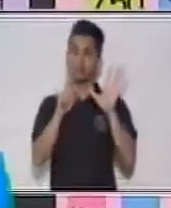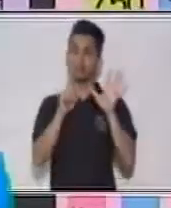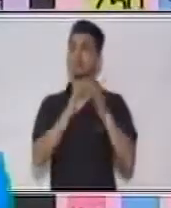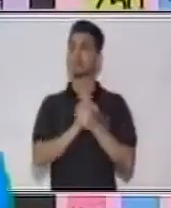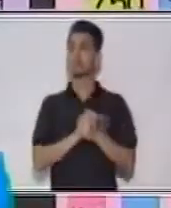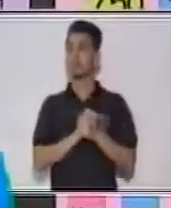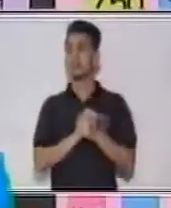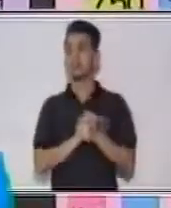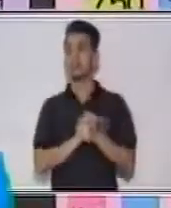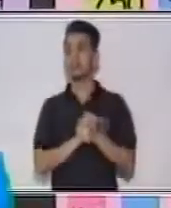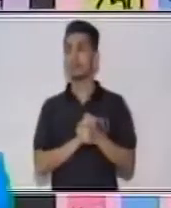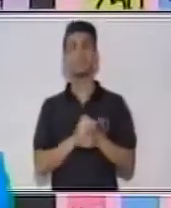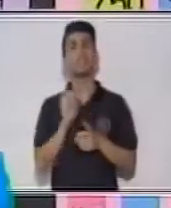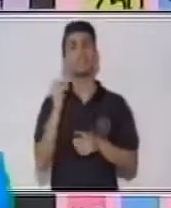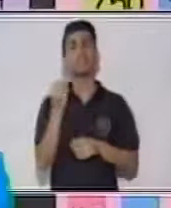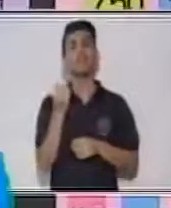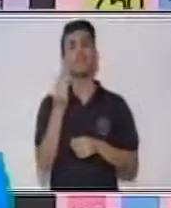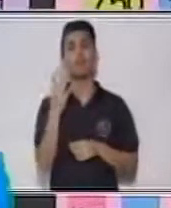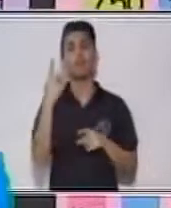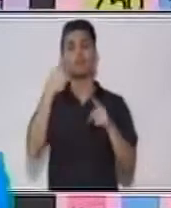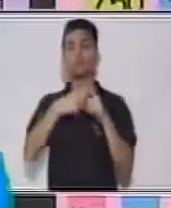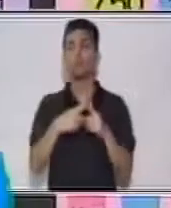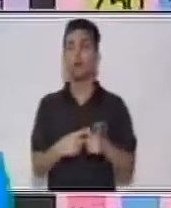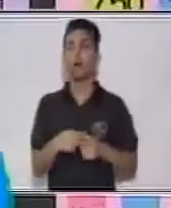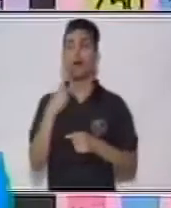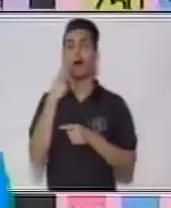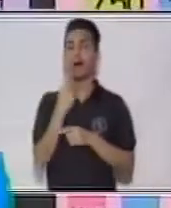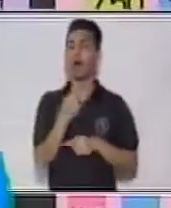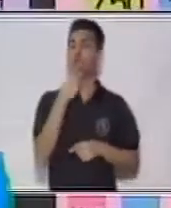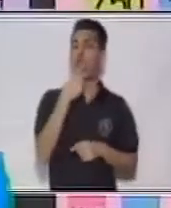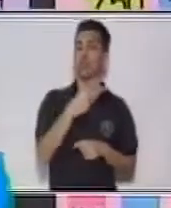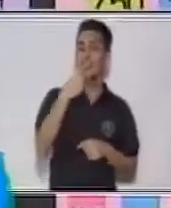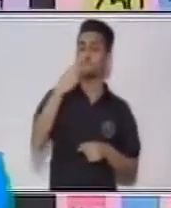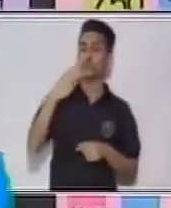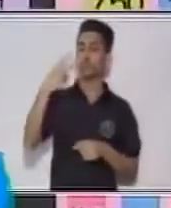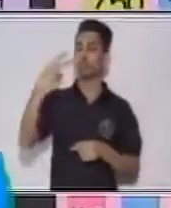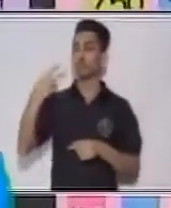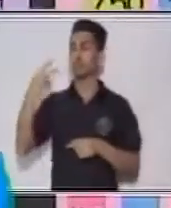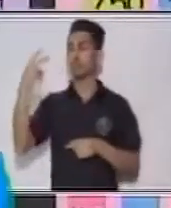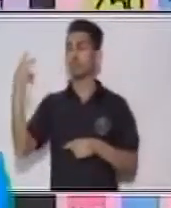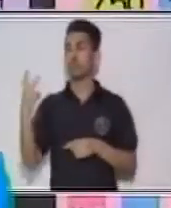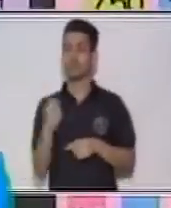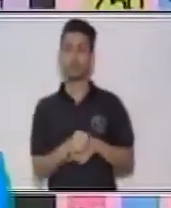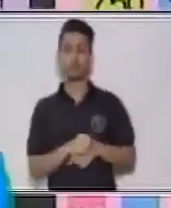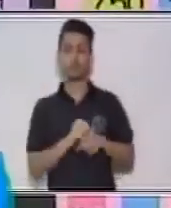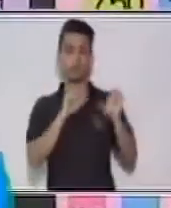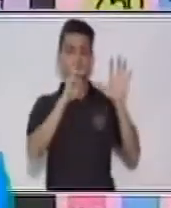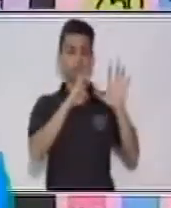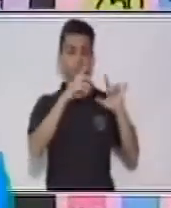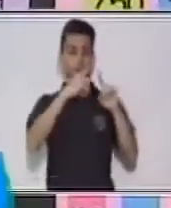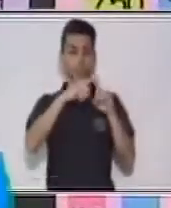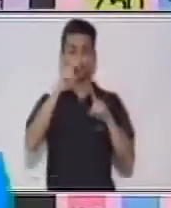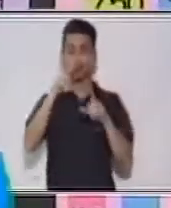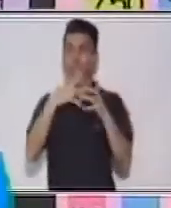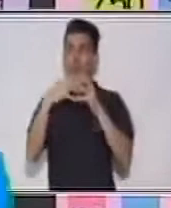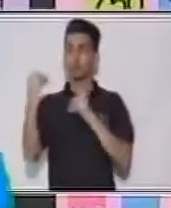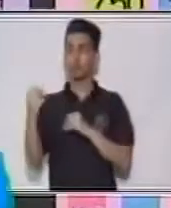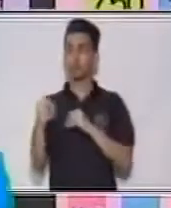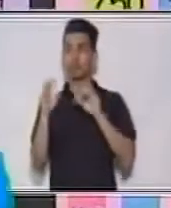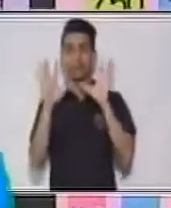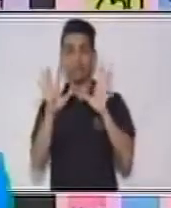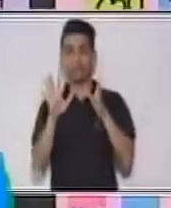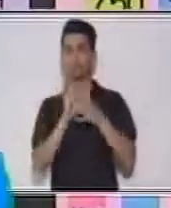que el número de space humano muy bien en número 28 más 210